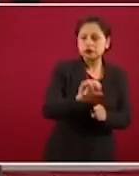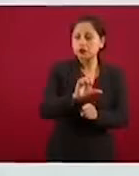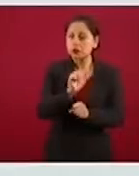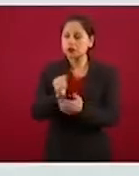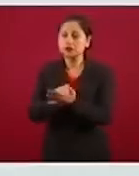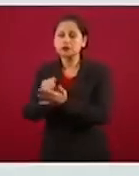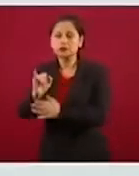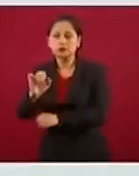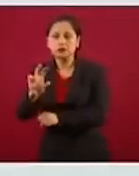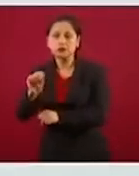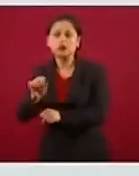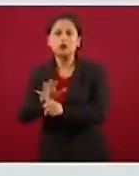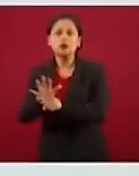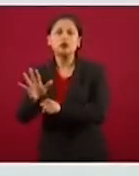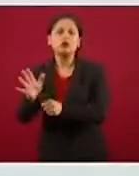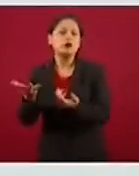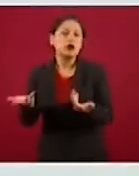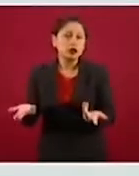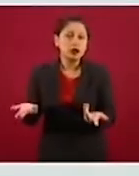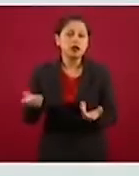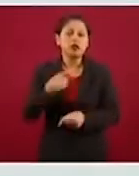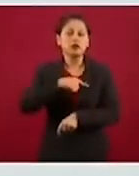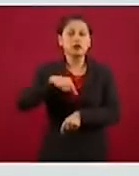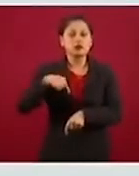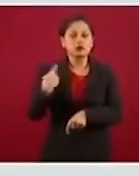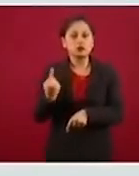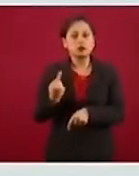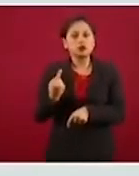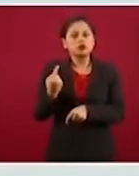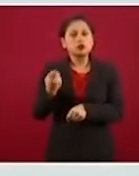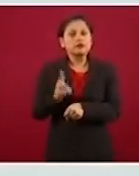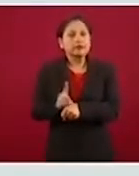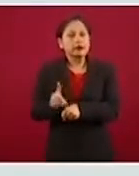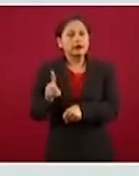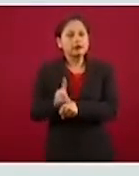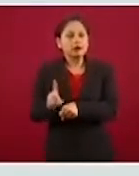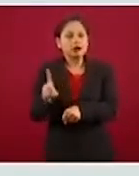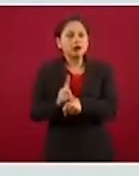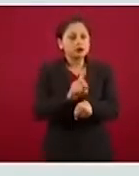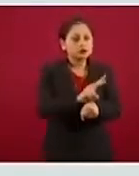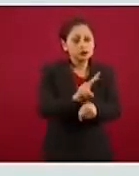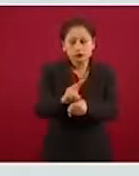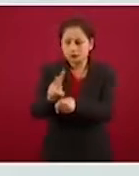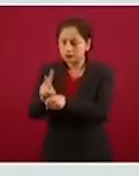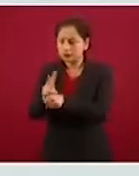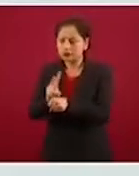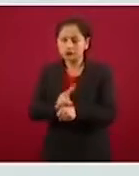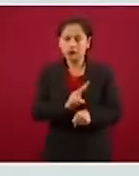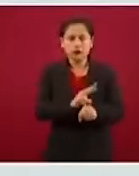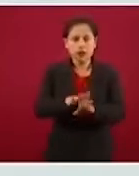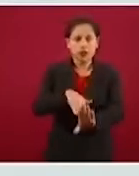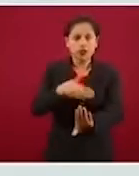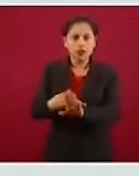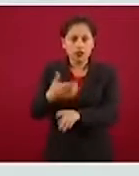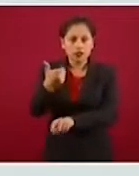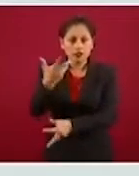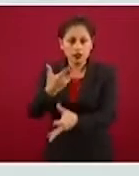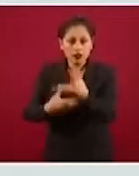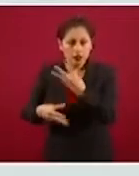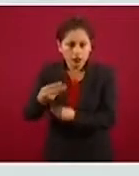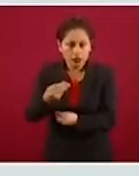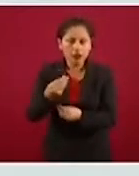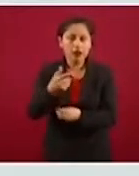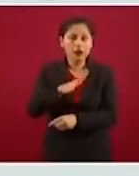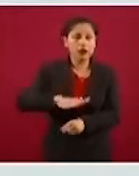los impactos benéficos para la salud y desde luego los riesgos de daño y sobre todo las economías sociales